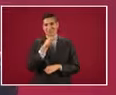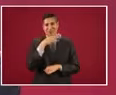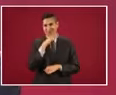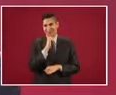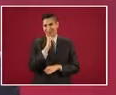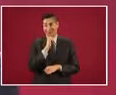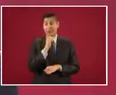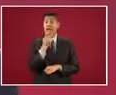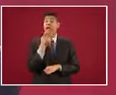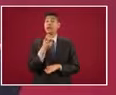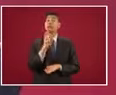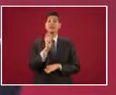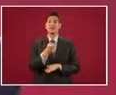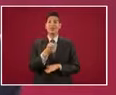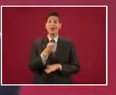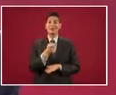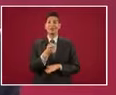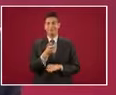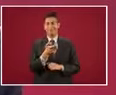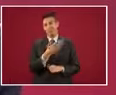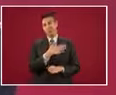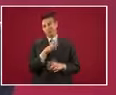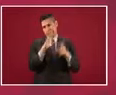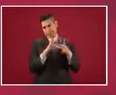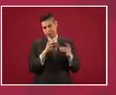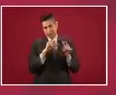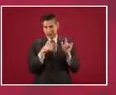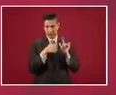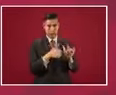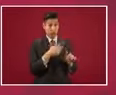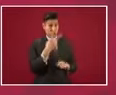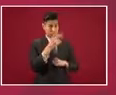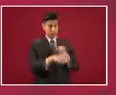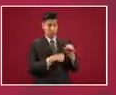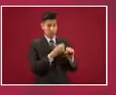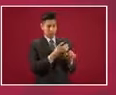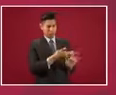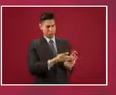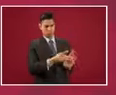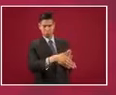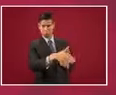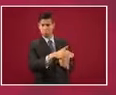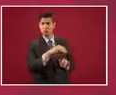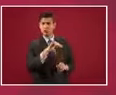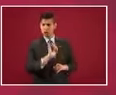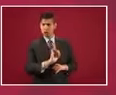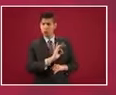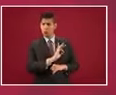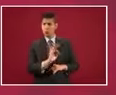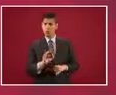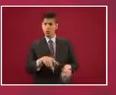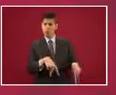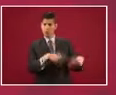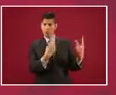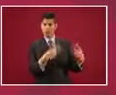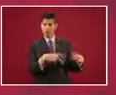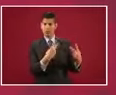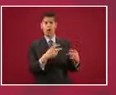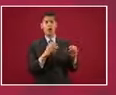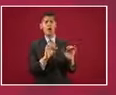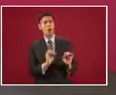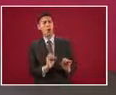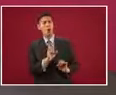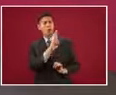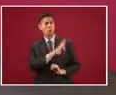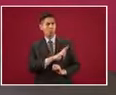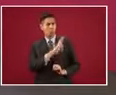nos garantiza 2 años sin problema para venderlo, rentarlo. Ya